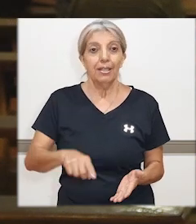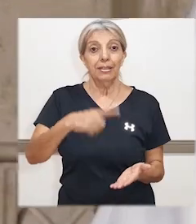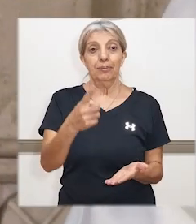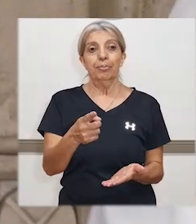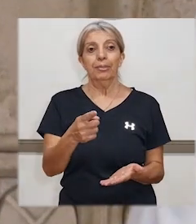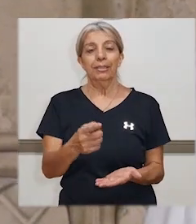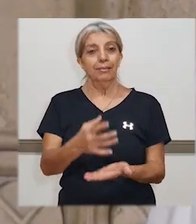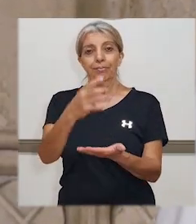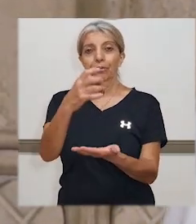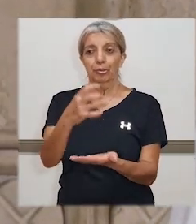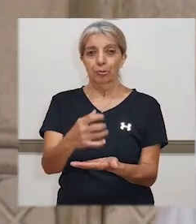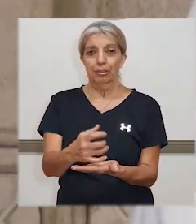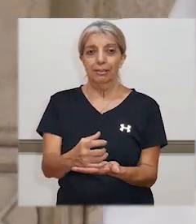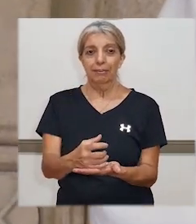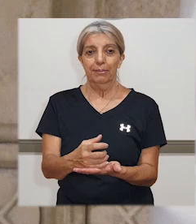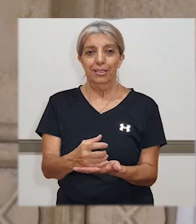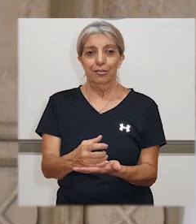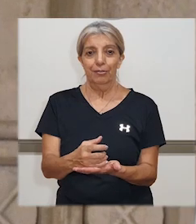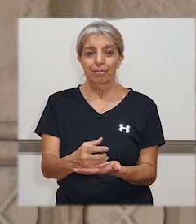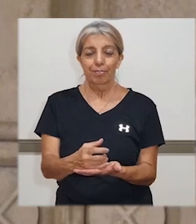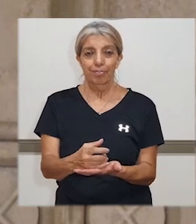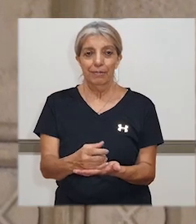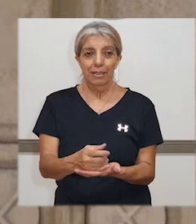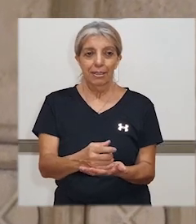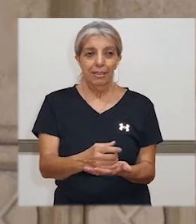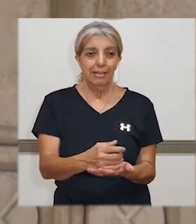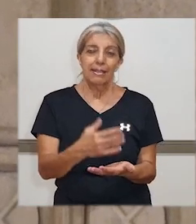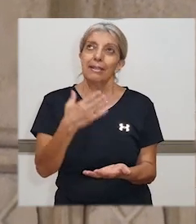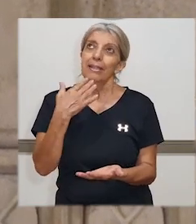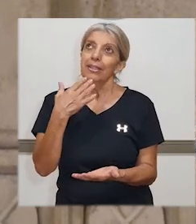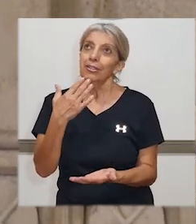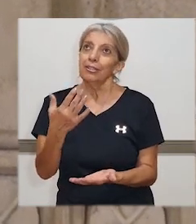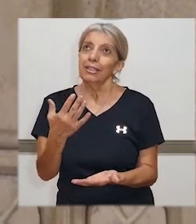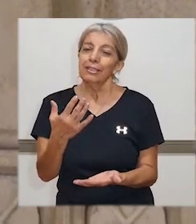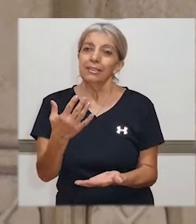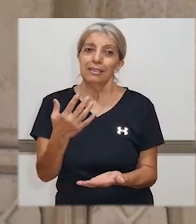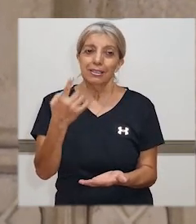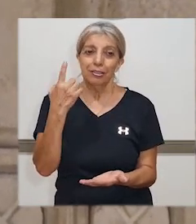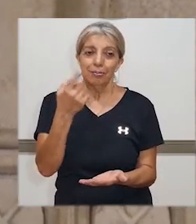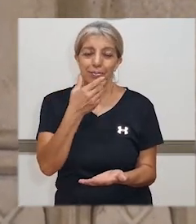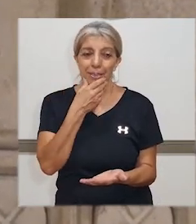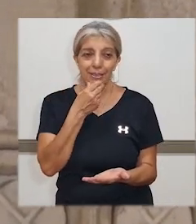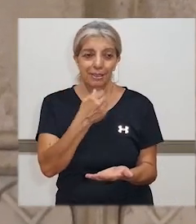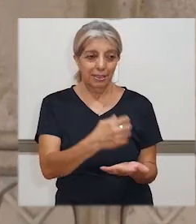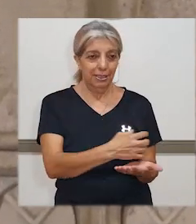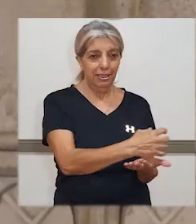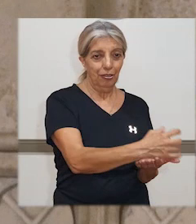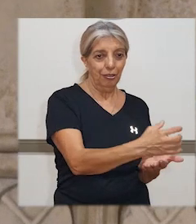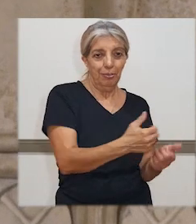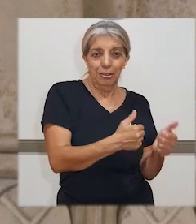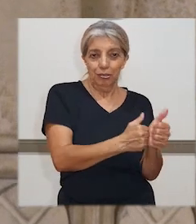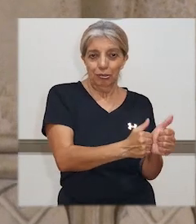Del mismo modo, acabada la cena, tomó el cáliz y dándote gracias de nuevo, lo pasó a